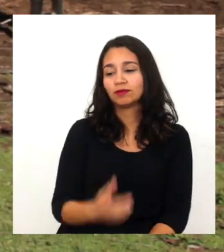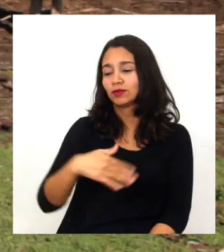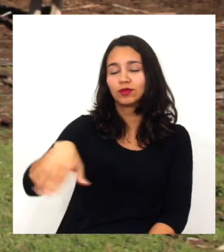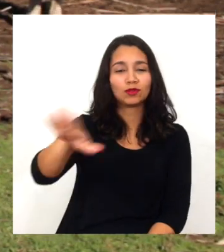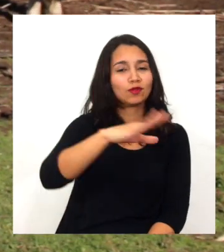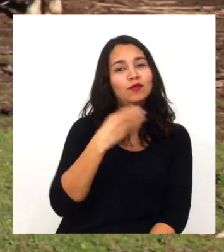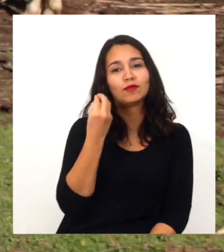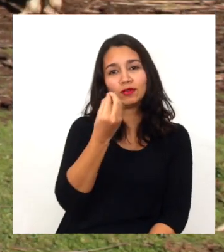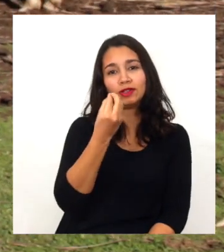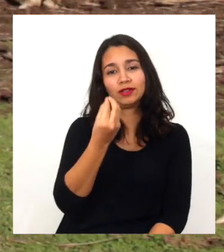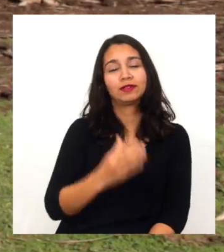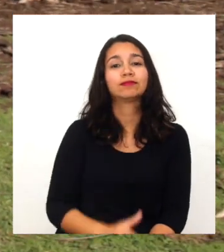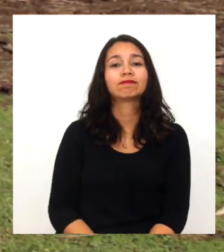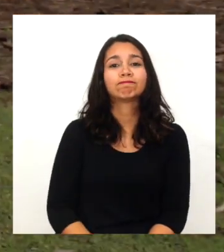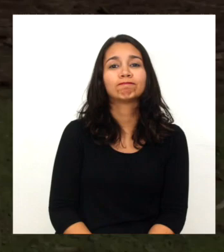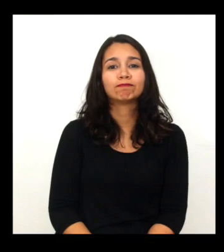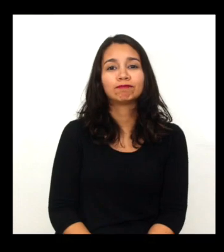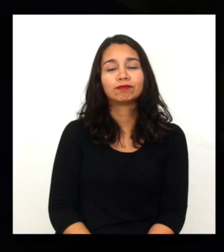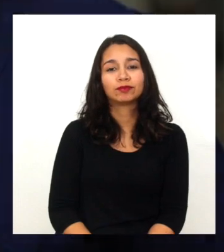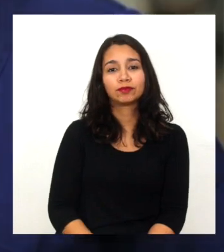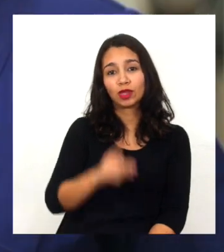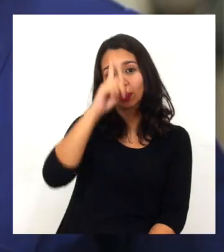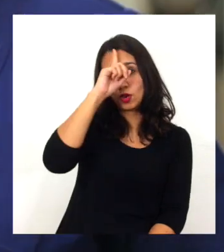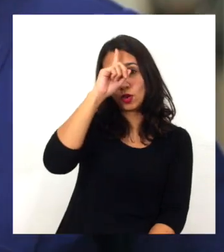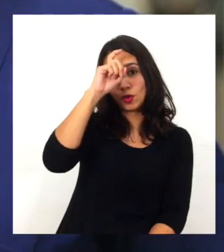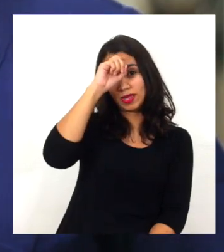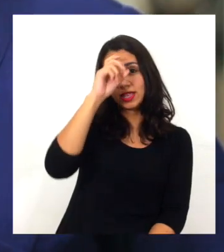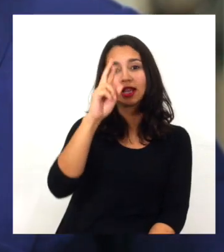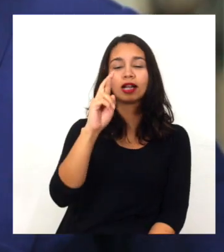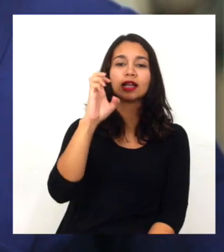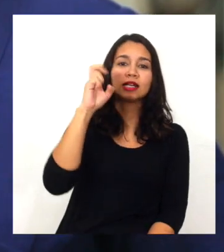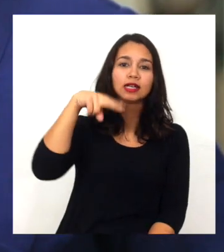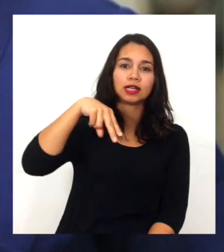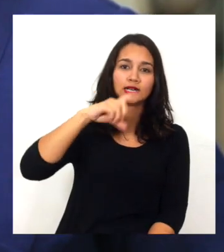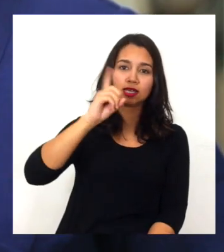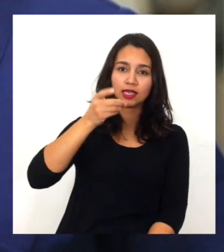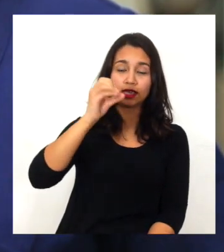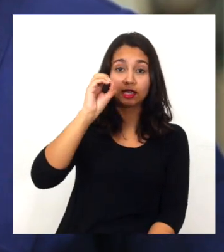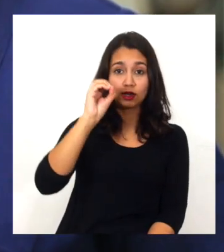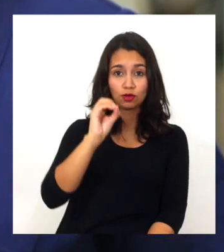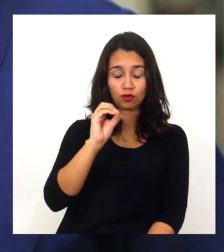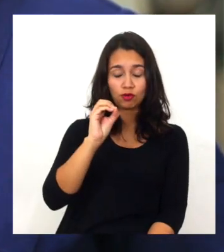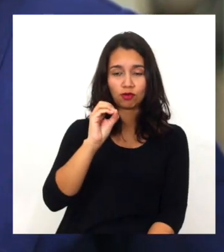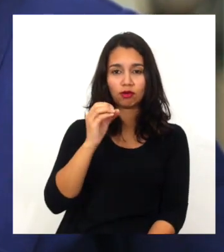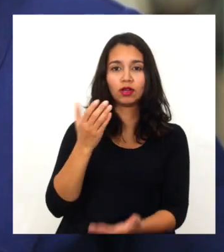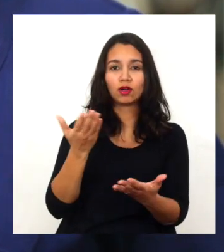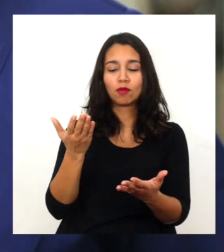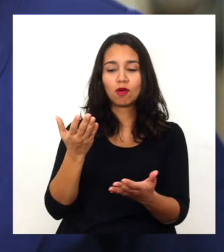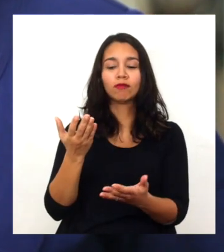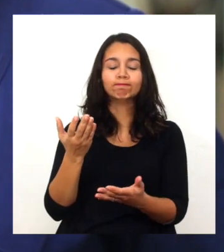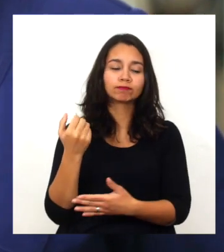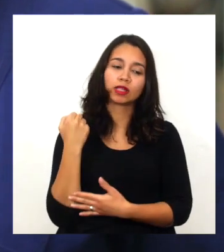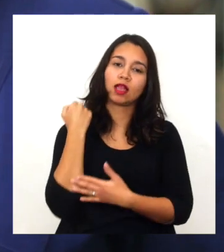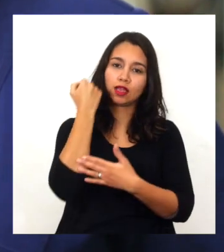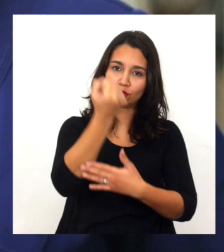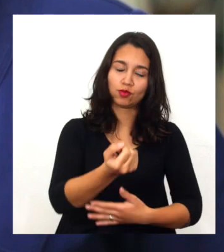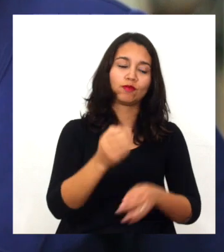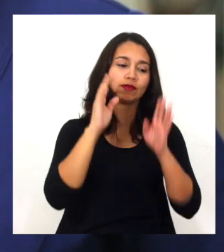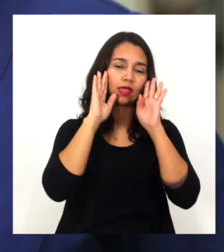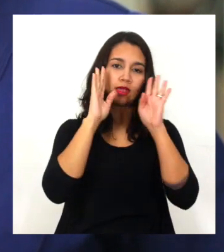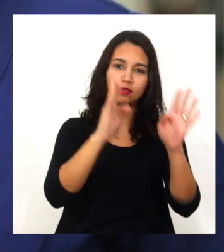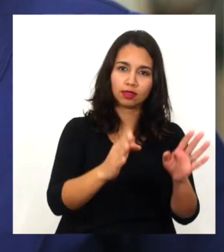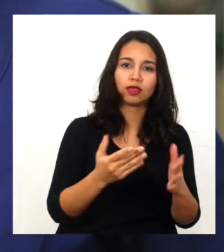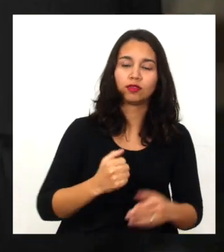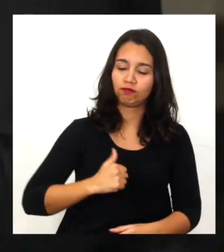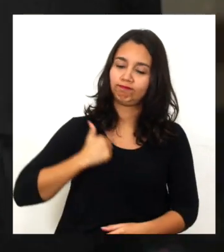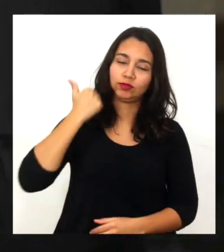también. El hospital de Rengo tuvo la disposición ya de colaborar con el equipo